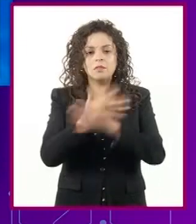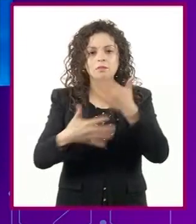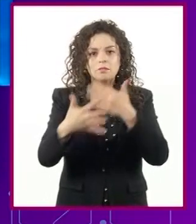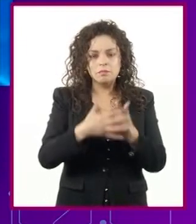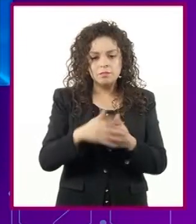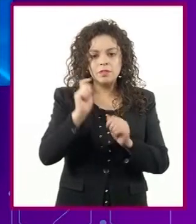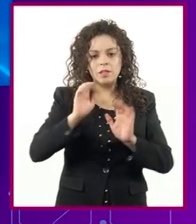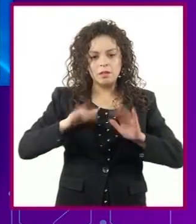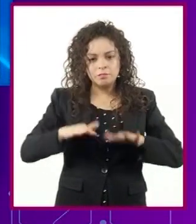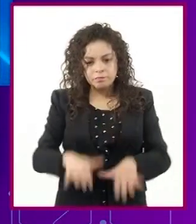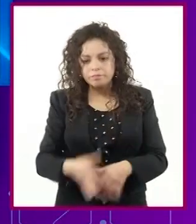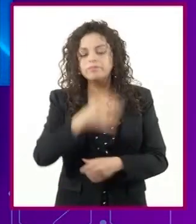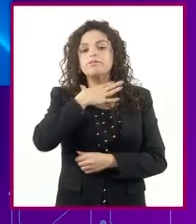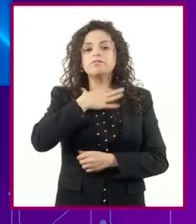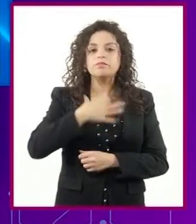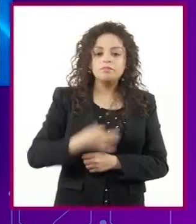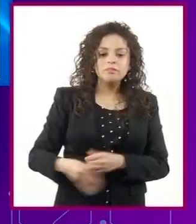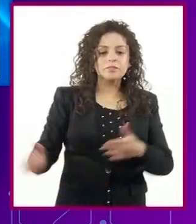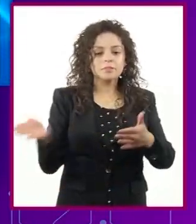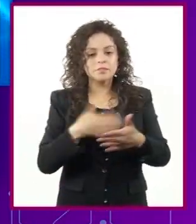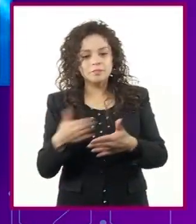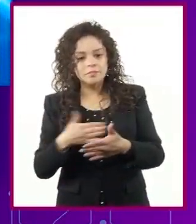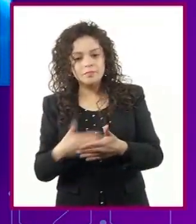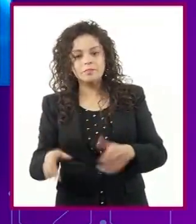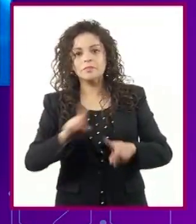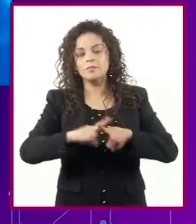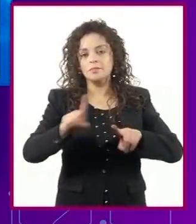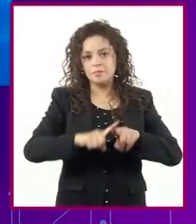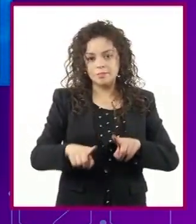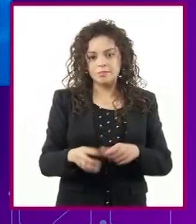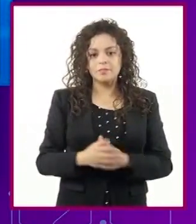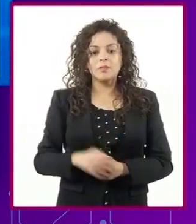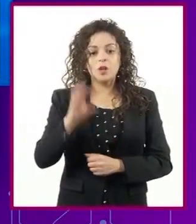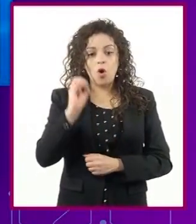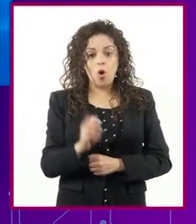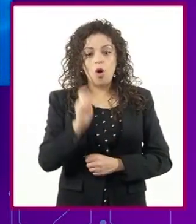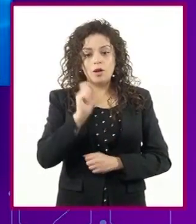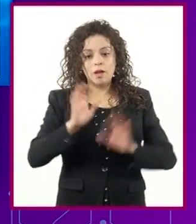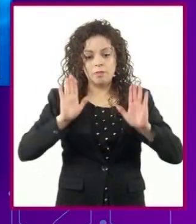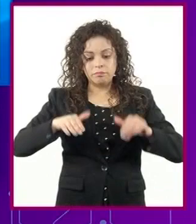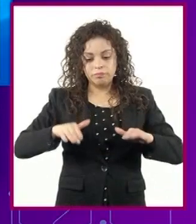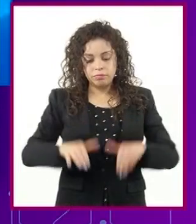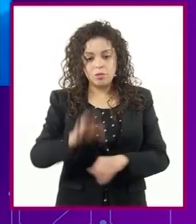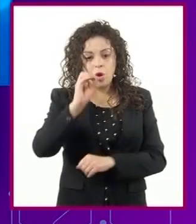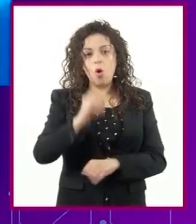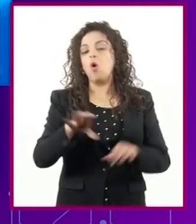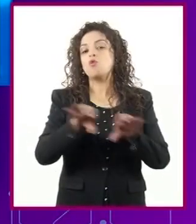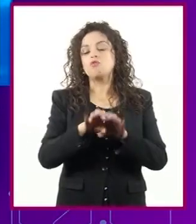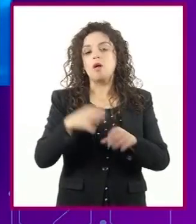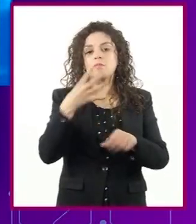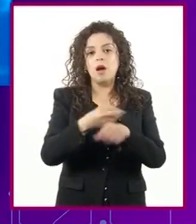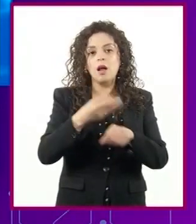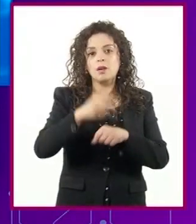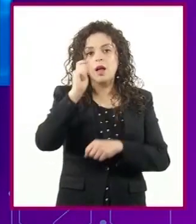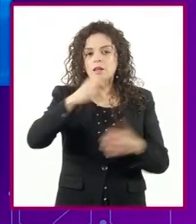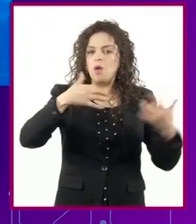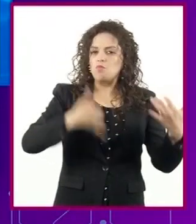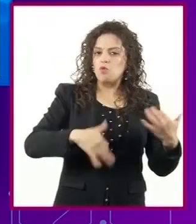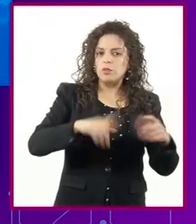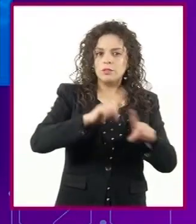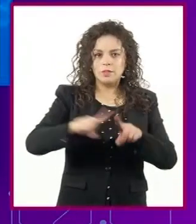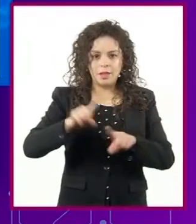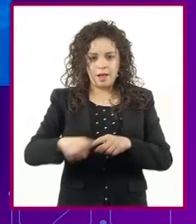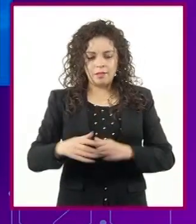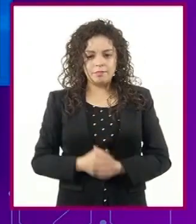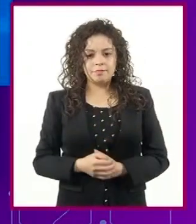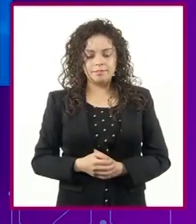joyería, cestería y gastronomía. Productos culturales como textiles e instrumentos musicales. Expresiones culturales